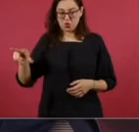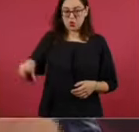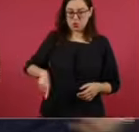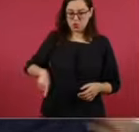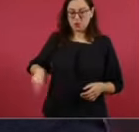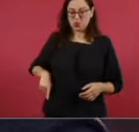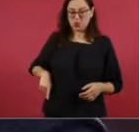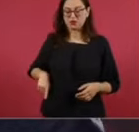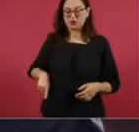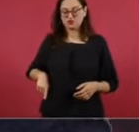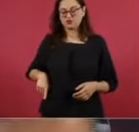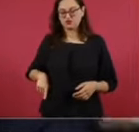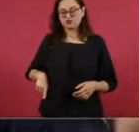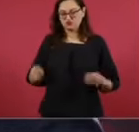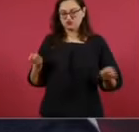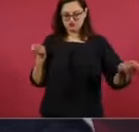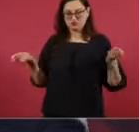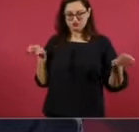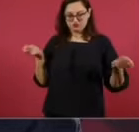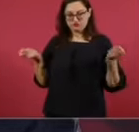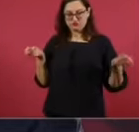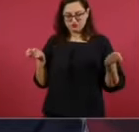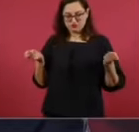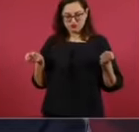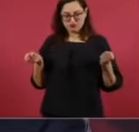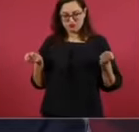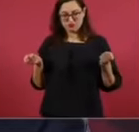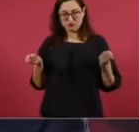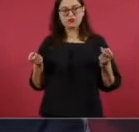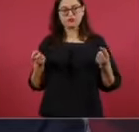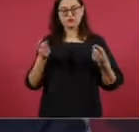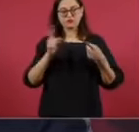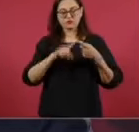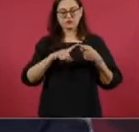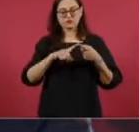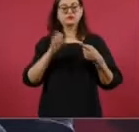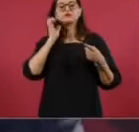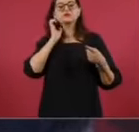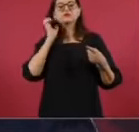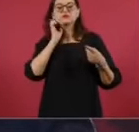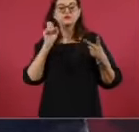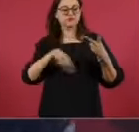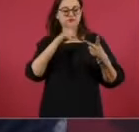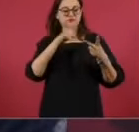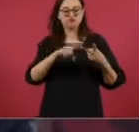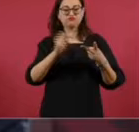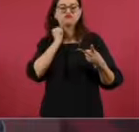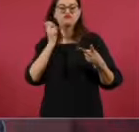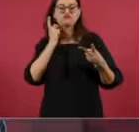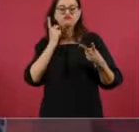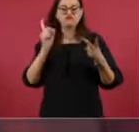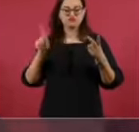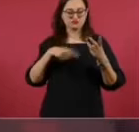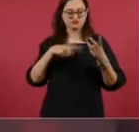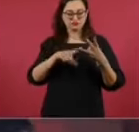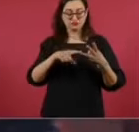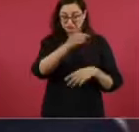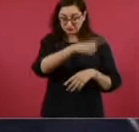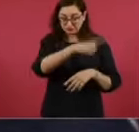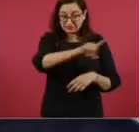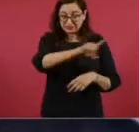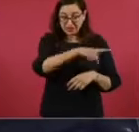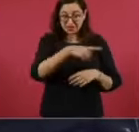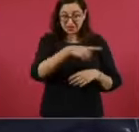en el gobierno y desde luego en el Poder Legislativo, ellos hicieron las leyes